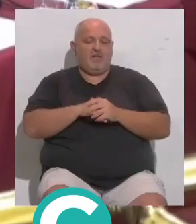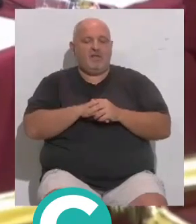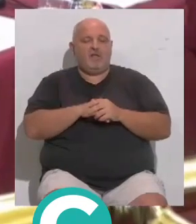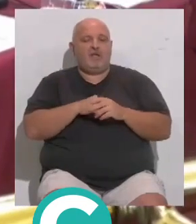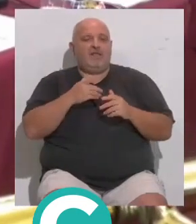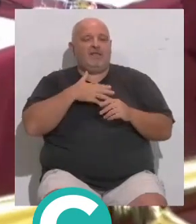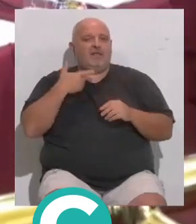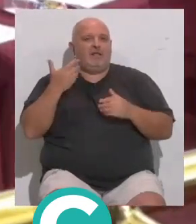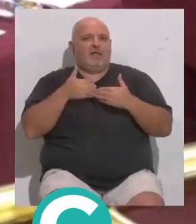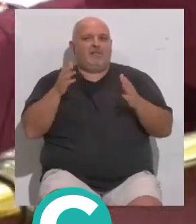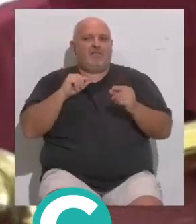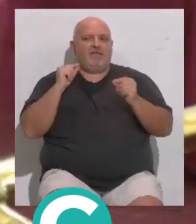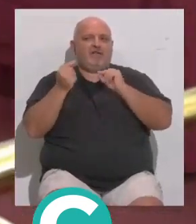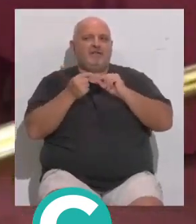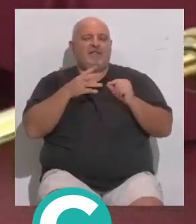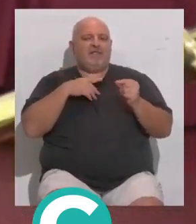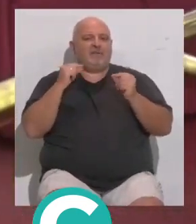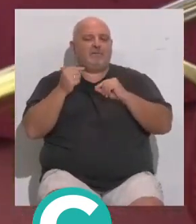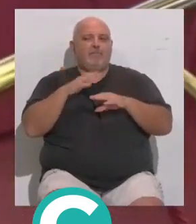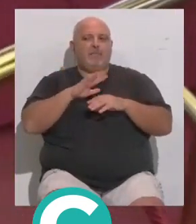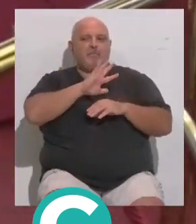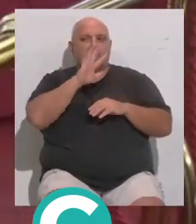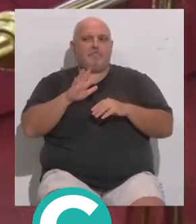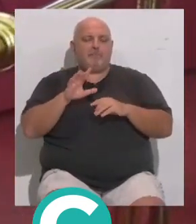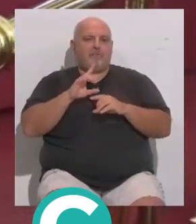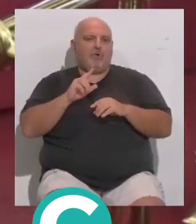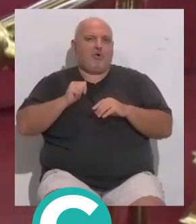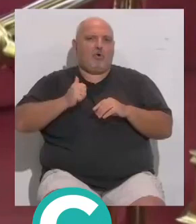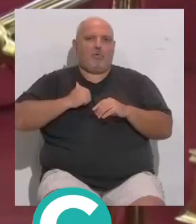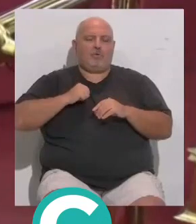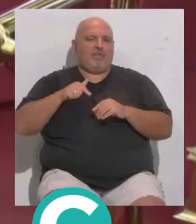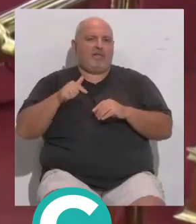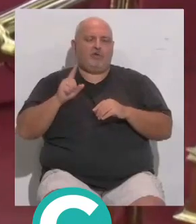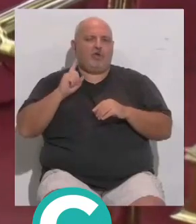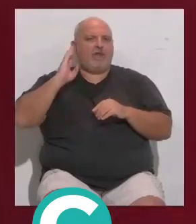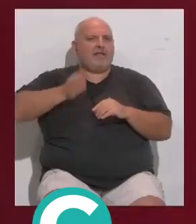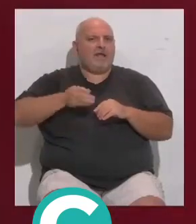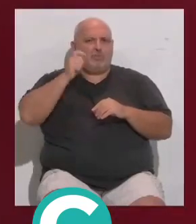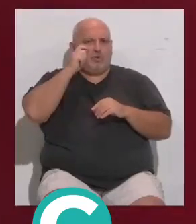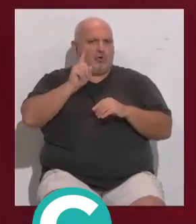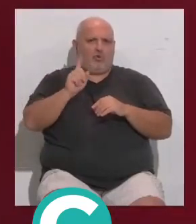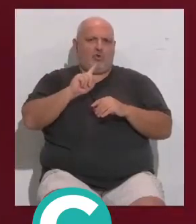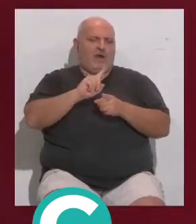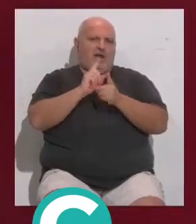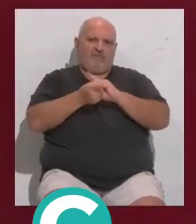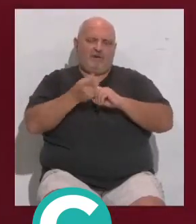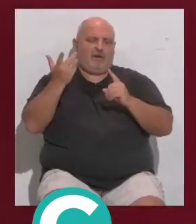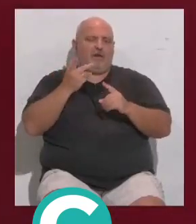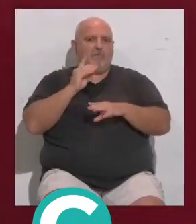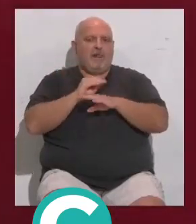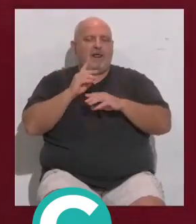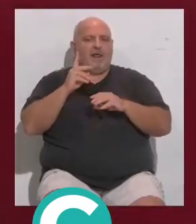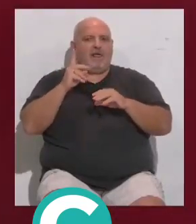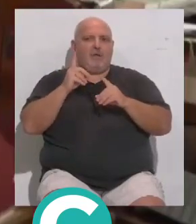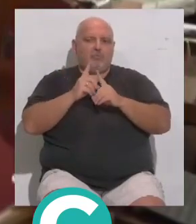Lo que queremos es abrir ese debate. Queremos abrir ese debate porque nos parece que es más que oportuno. No castigamos al turismo, de hecho es al contrario, lo que hacemos es prevenir para